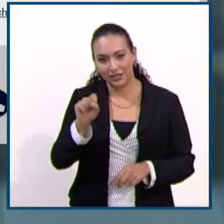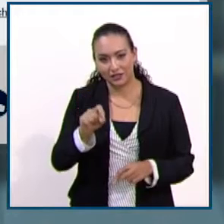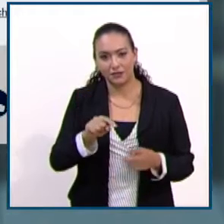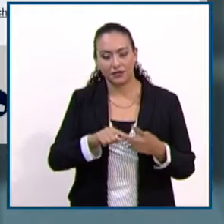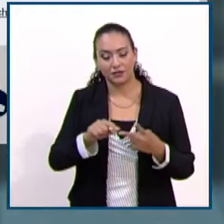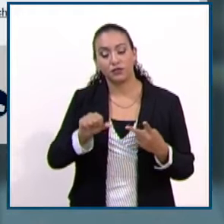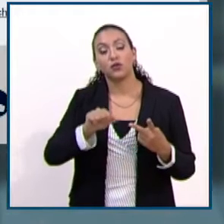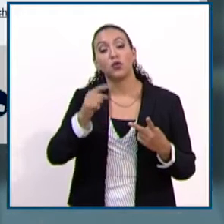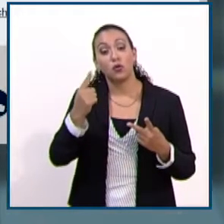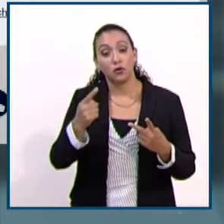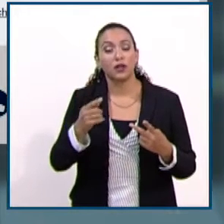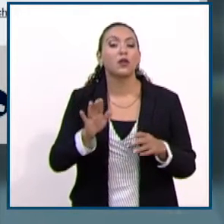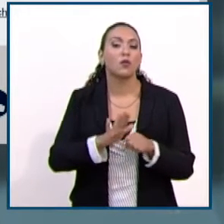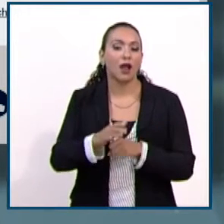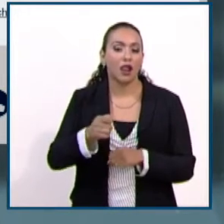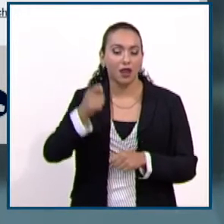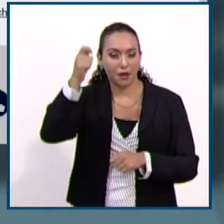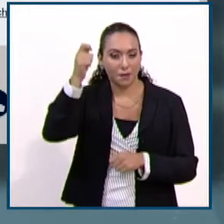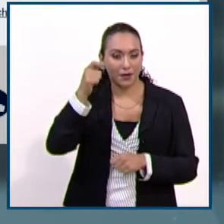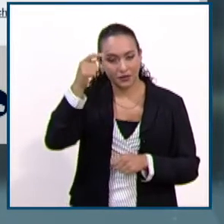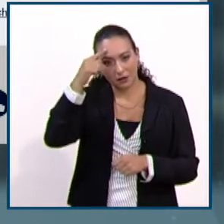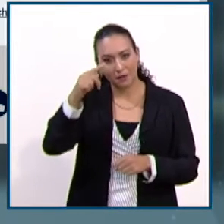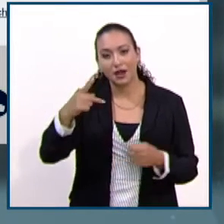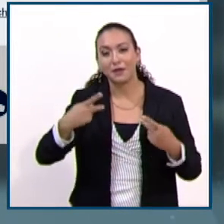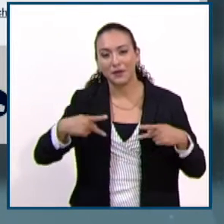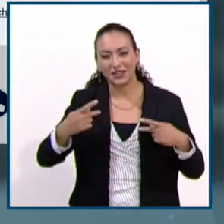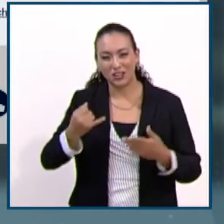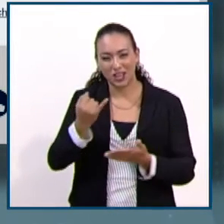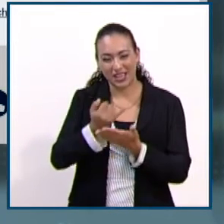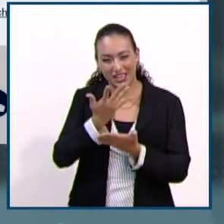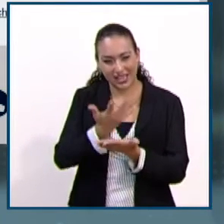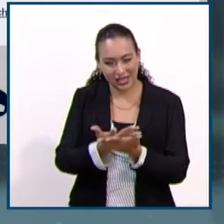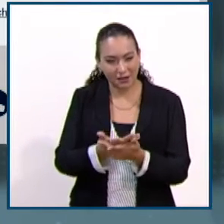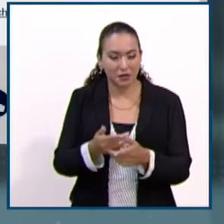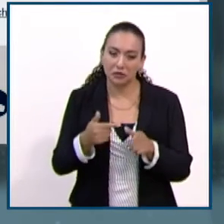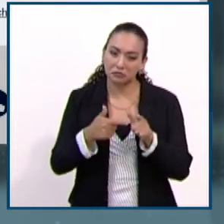rubro, pensión por incapacidad parcial permanente.